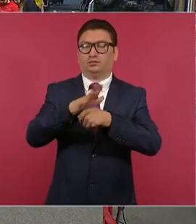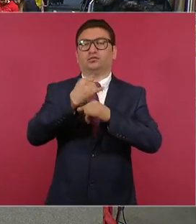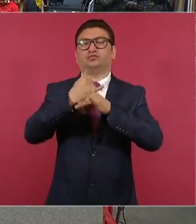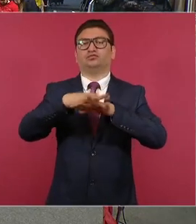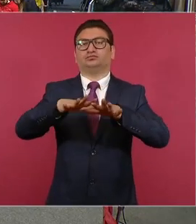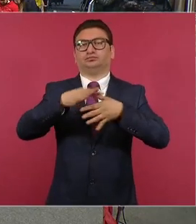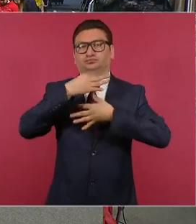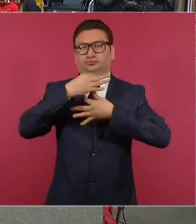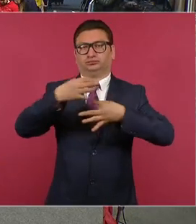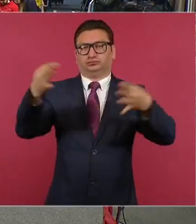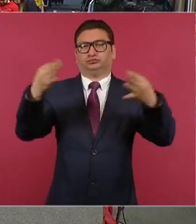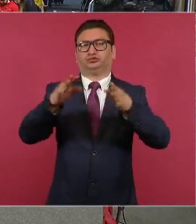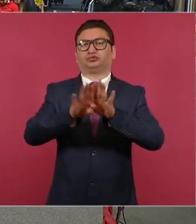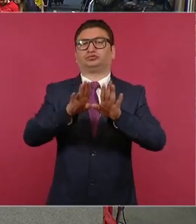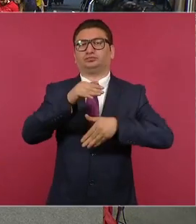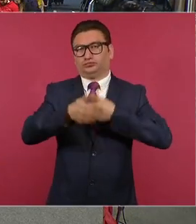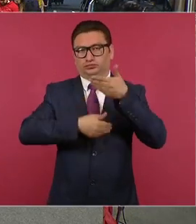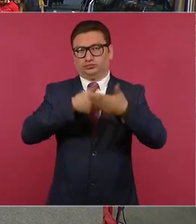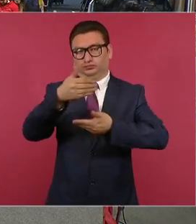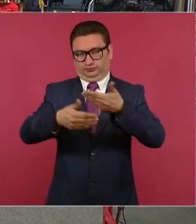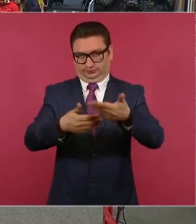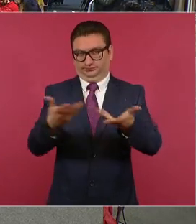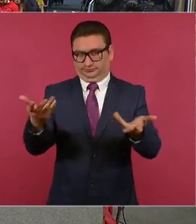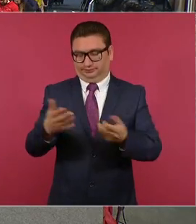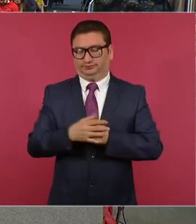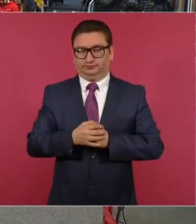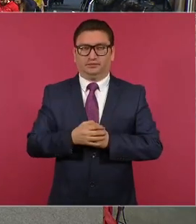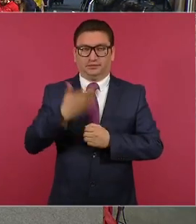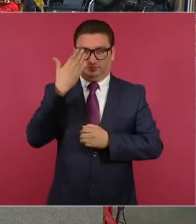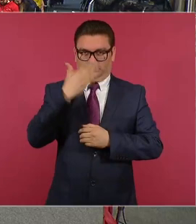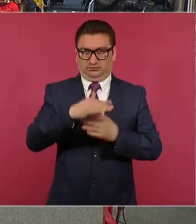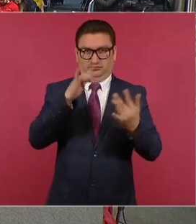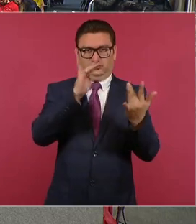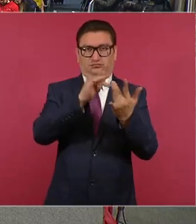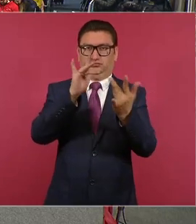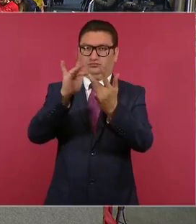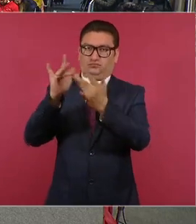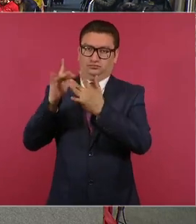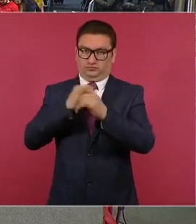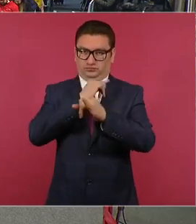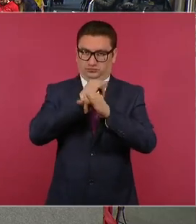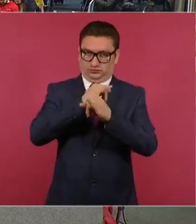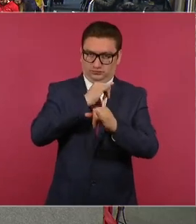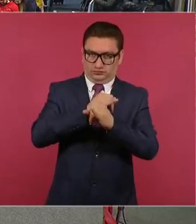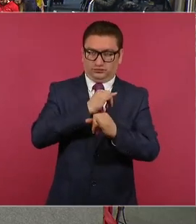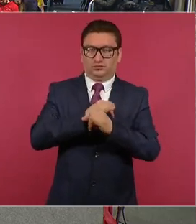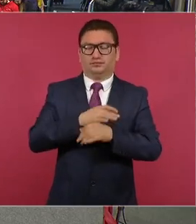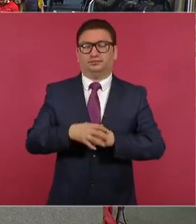informarles sobre cómo vamos con la conectividad, con el internet.